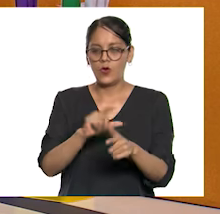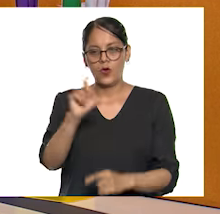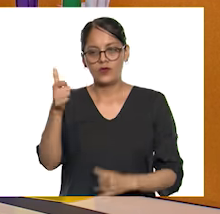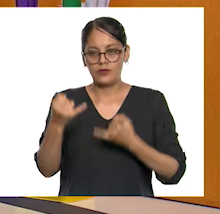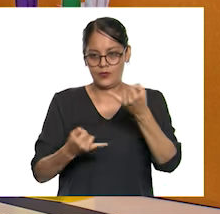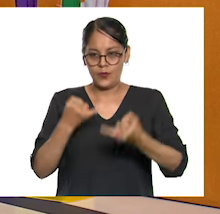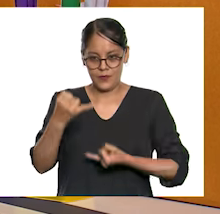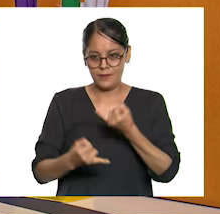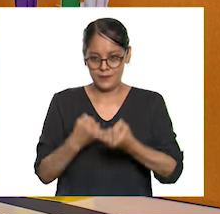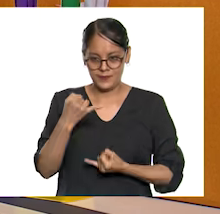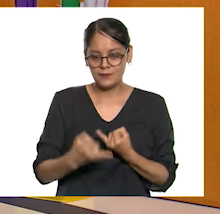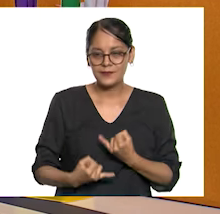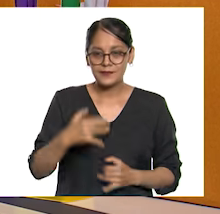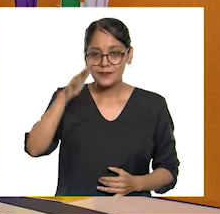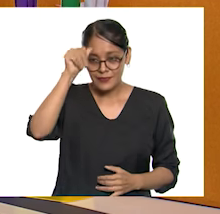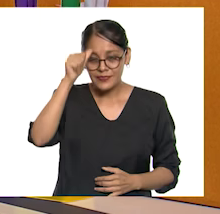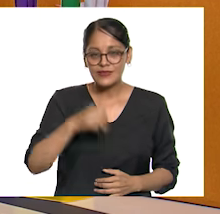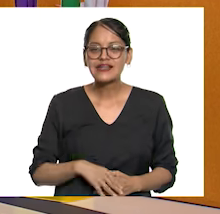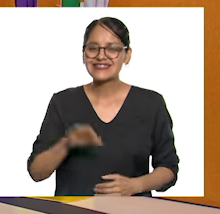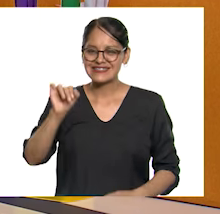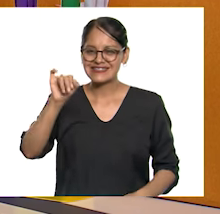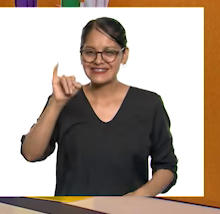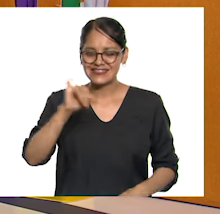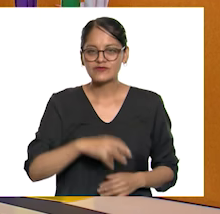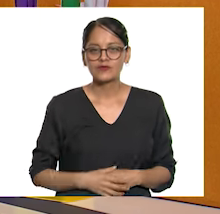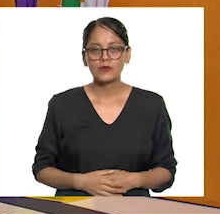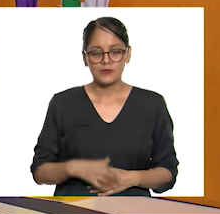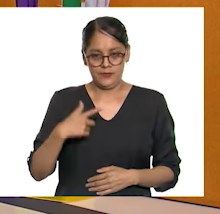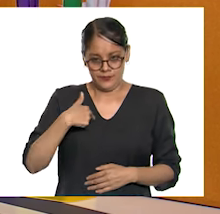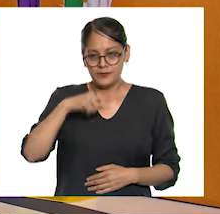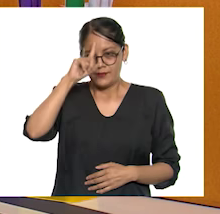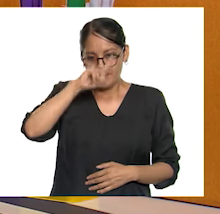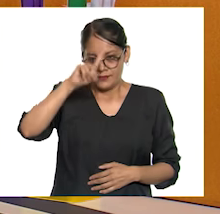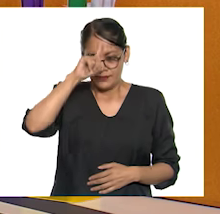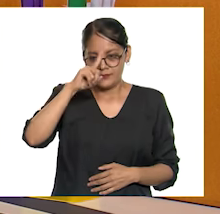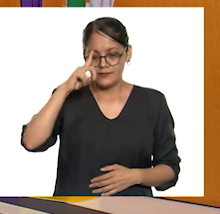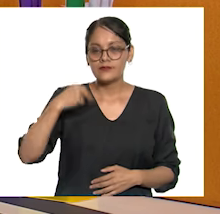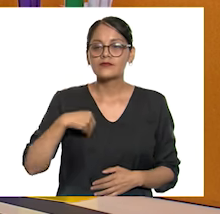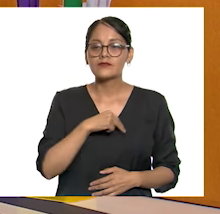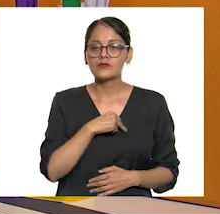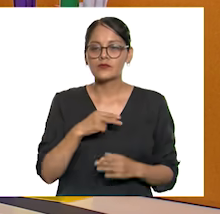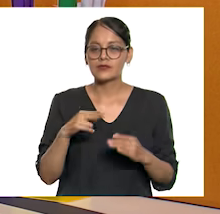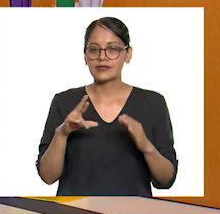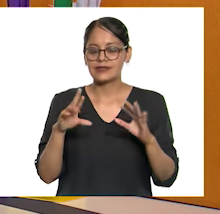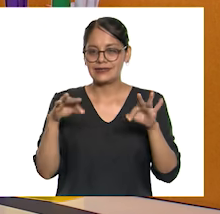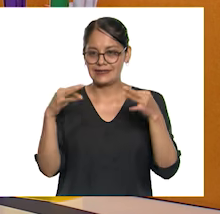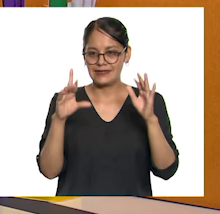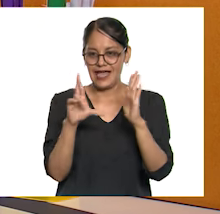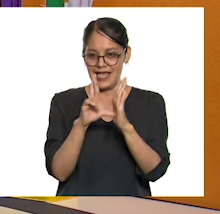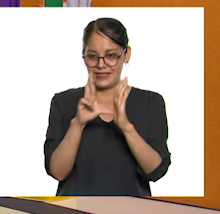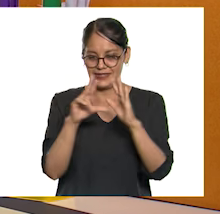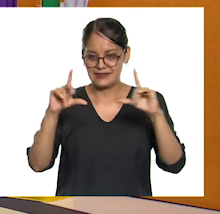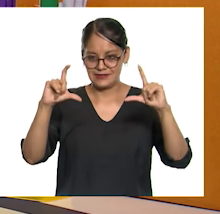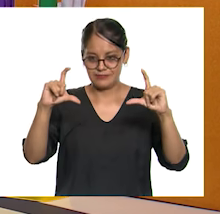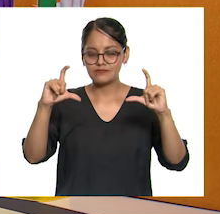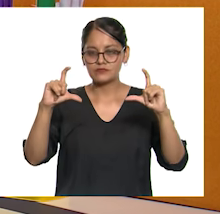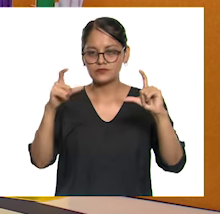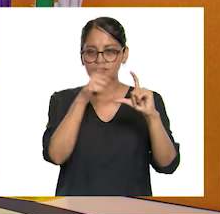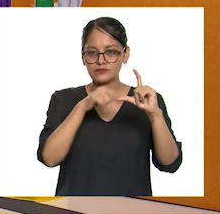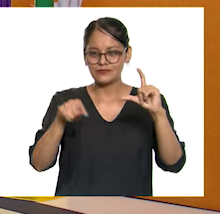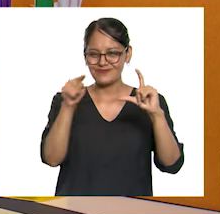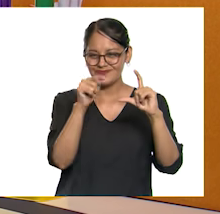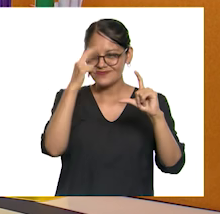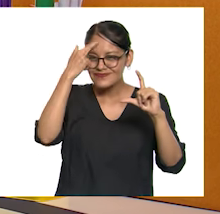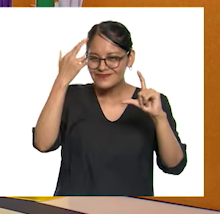juego? Sí. ¿Sí? Bueno, miren, yo les sugiero que hagamos unas tarjetas, un juego de tarjetas como